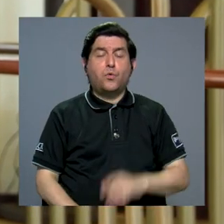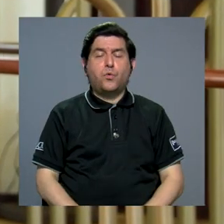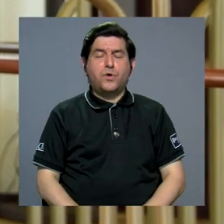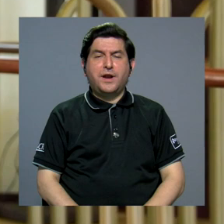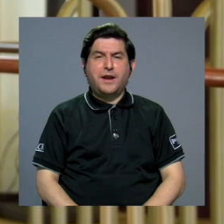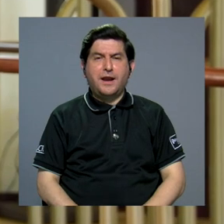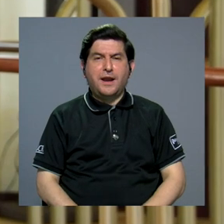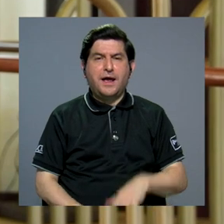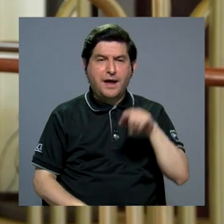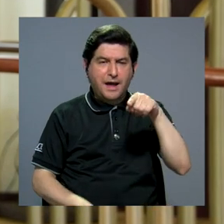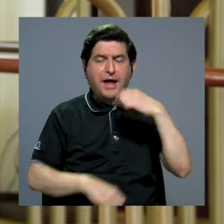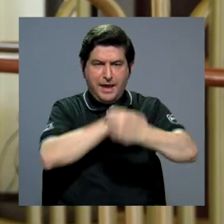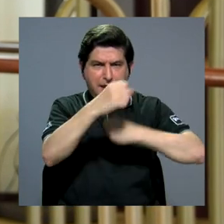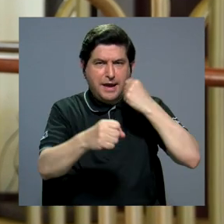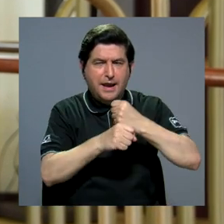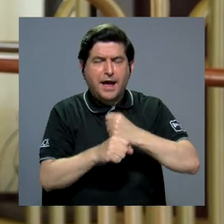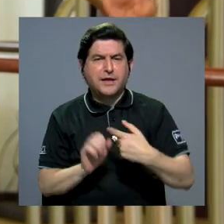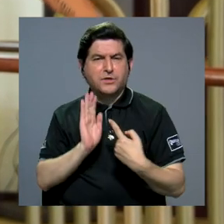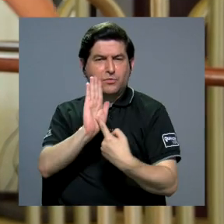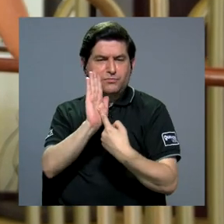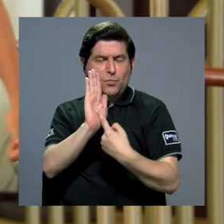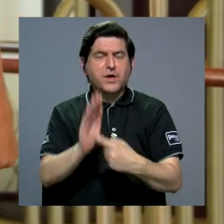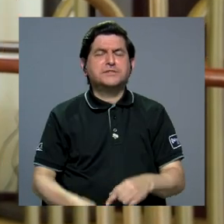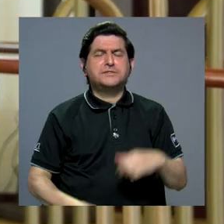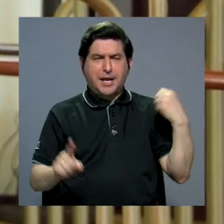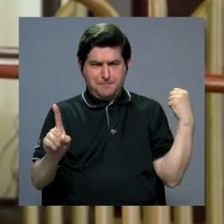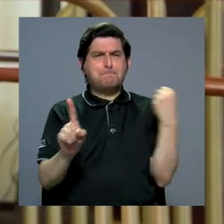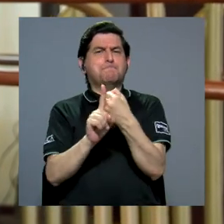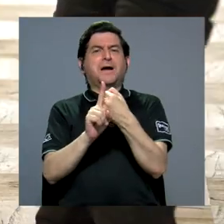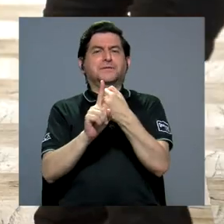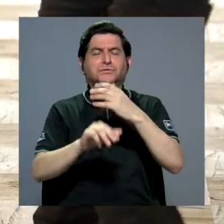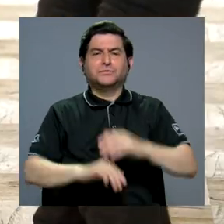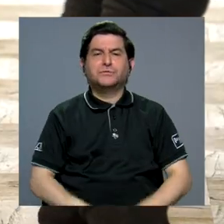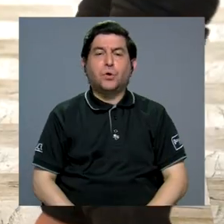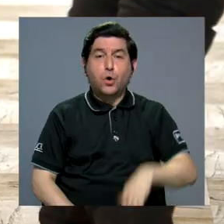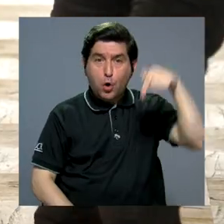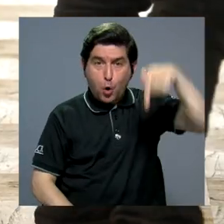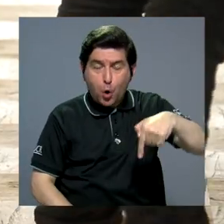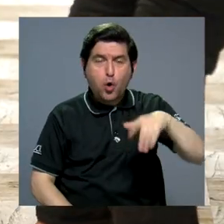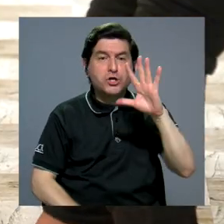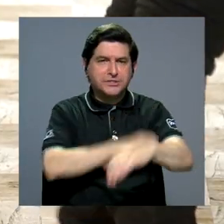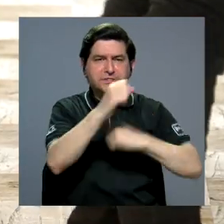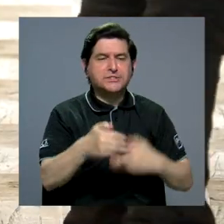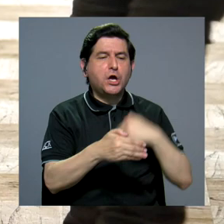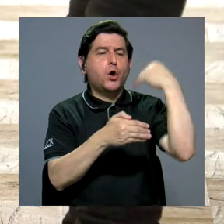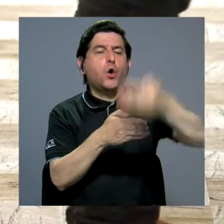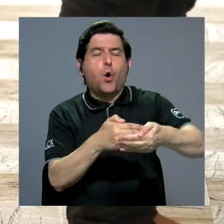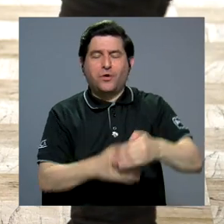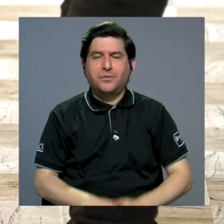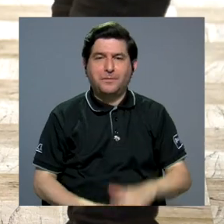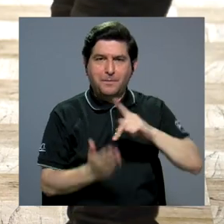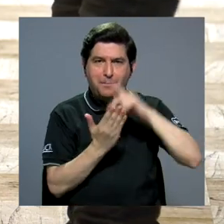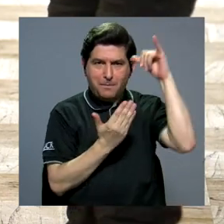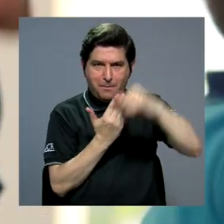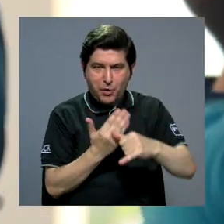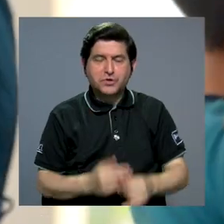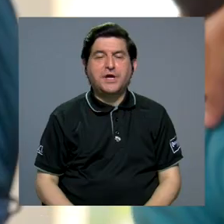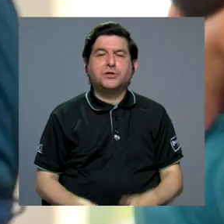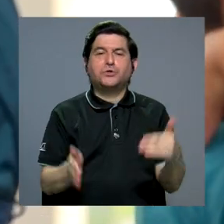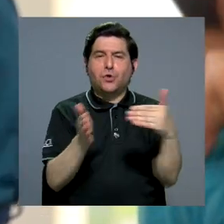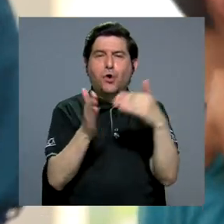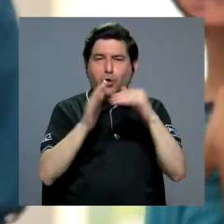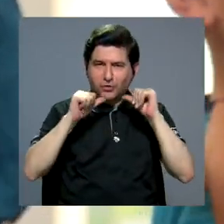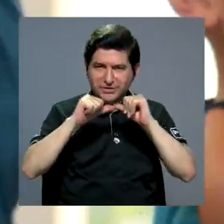en escena en ese año, la cual tuvo un gran impacto. Hoy, 5 años después, el proyecto se